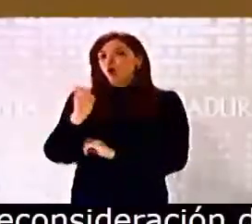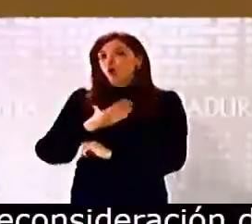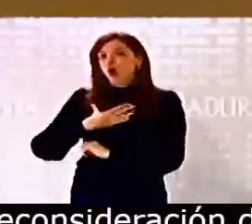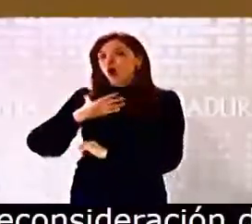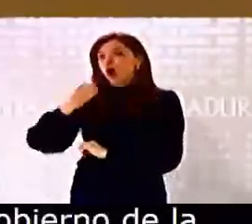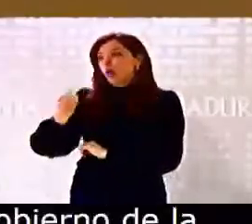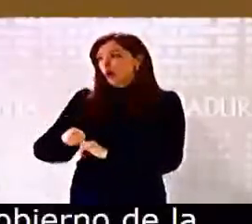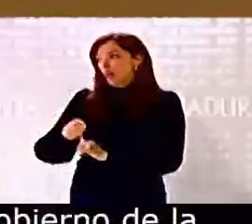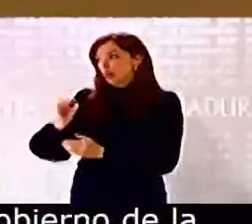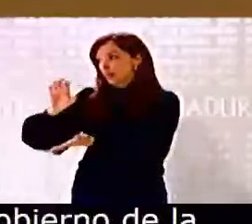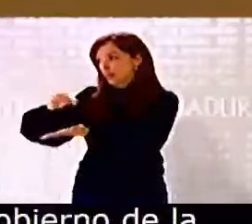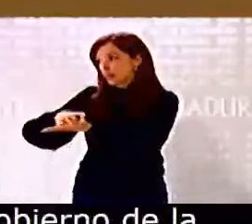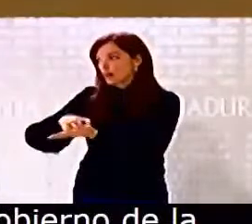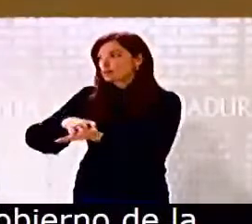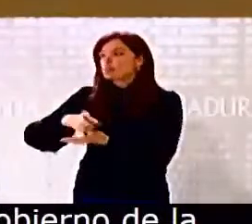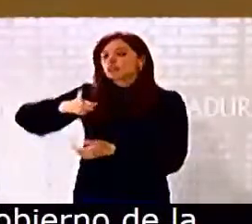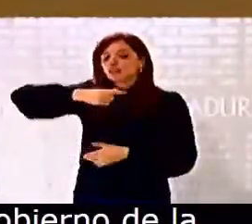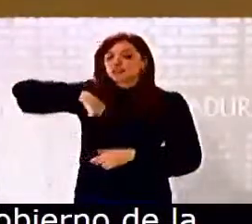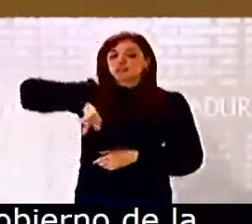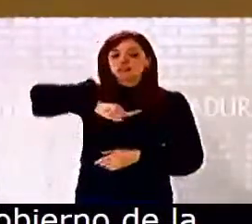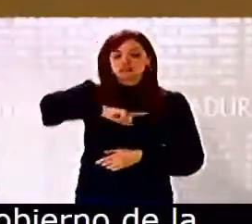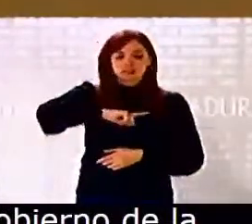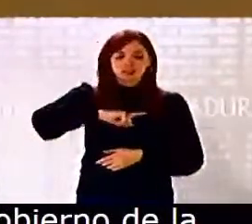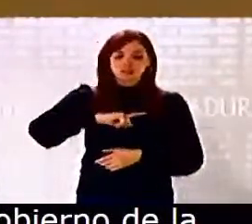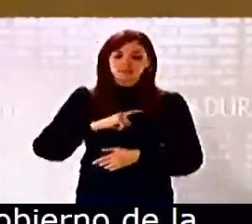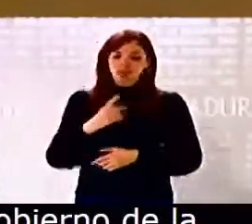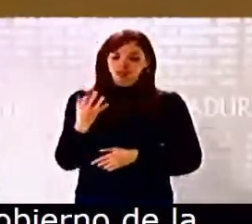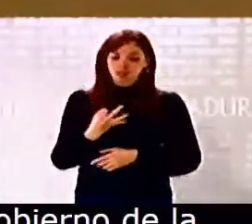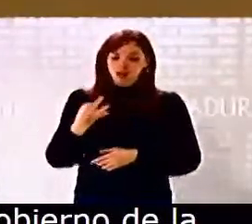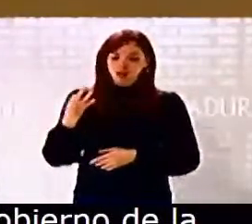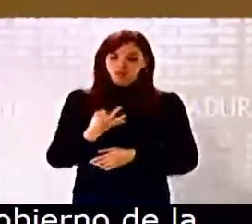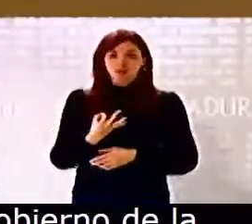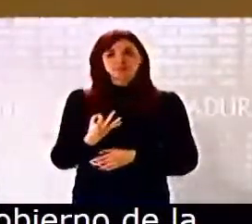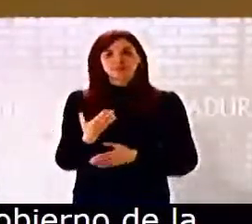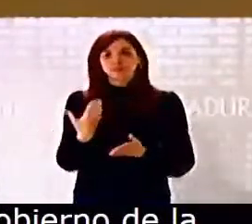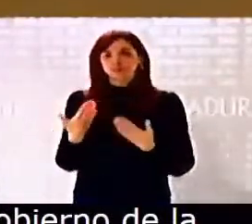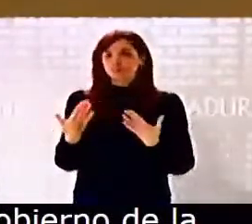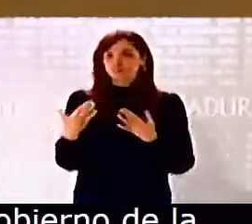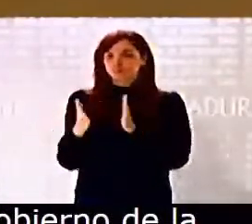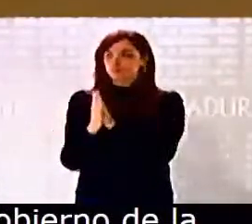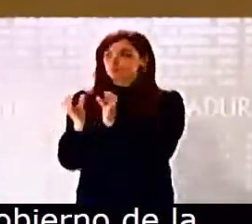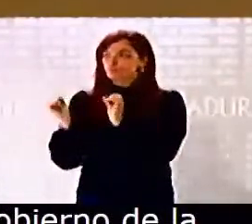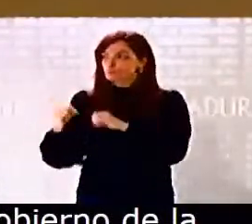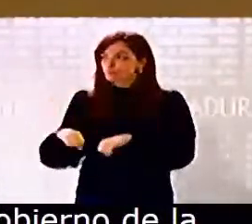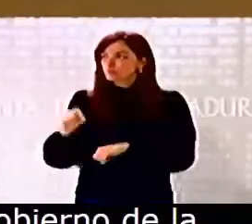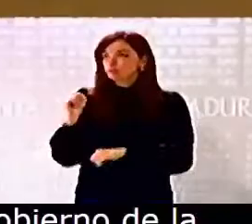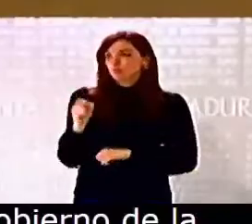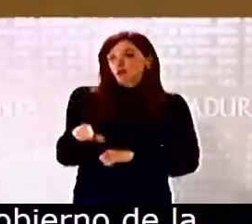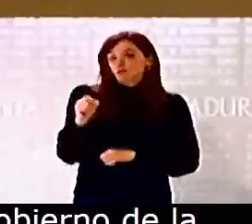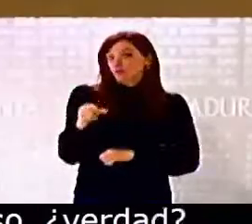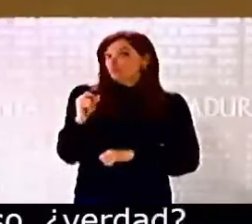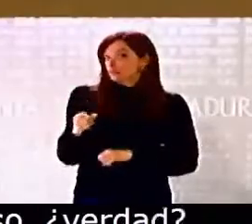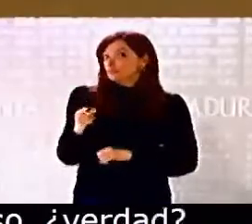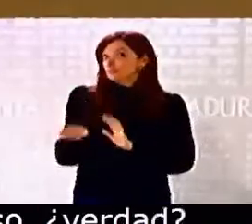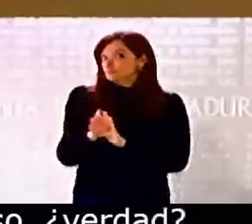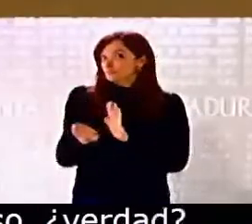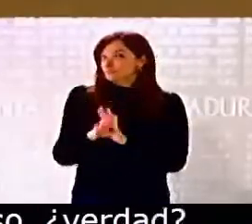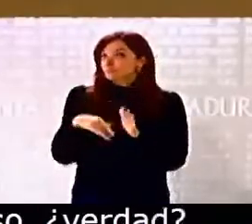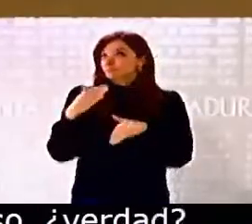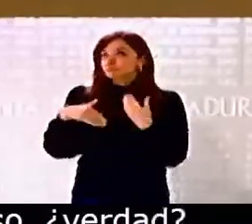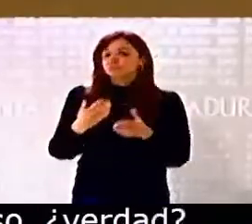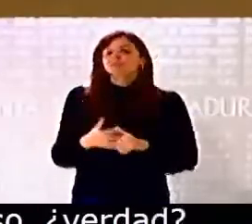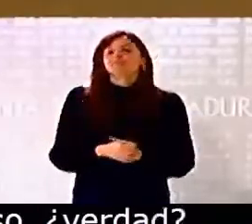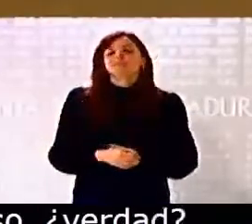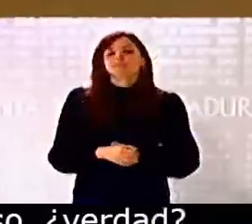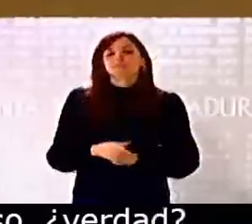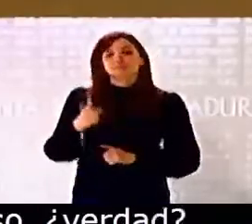¿verdad?, tenemos que tener como la tenemos, una comunicación permanente y lo único que estamos haciendo, como